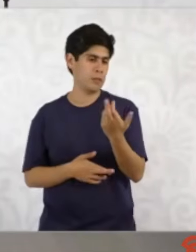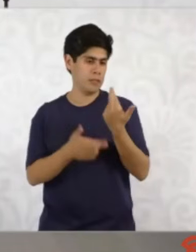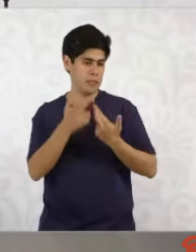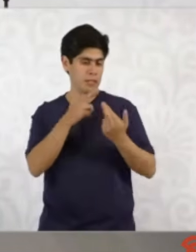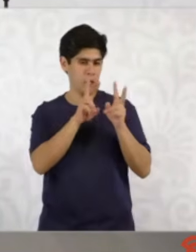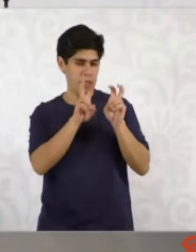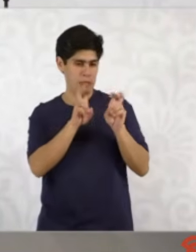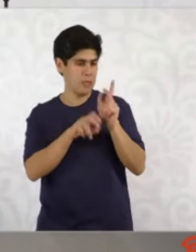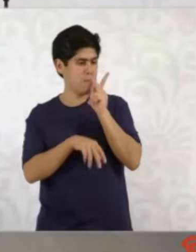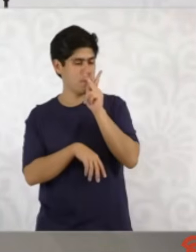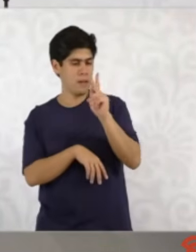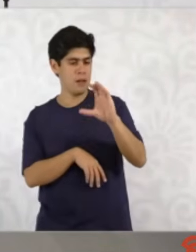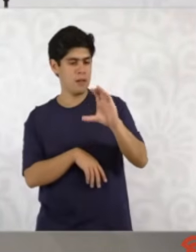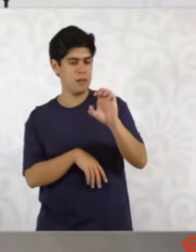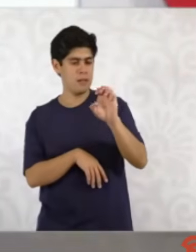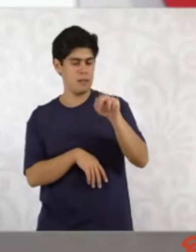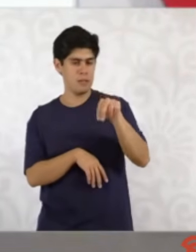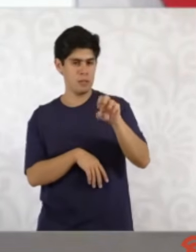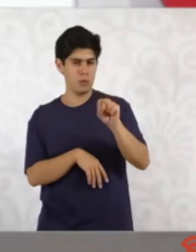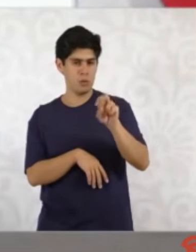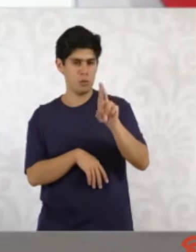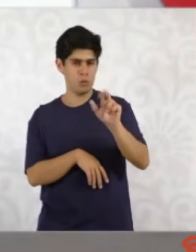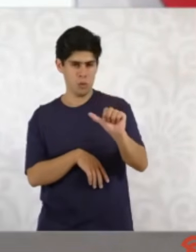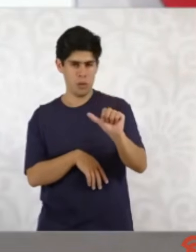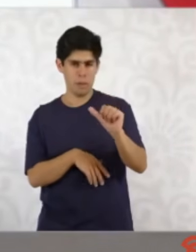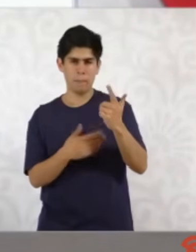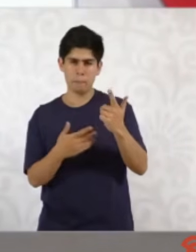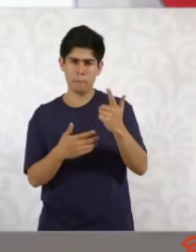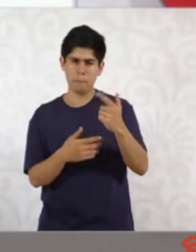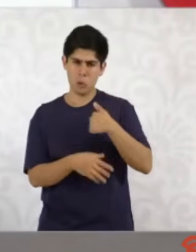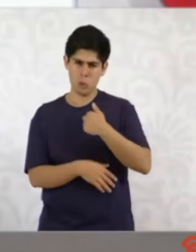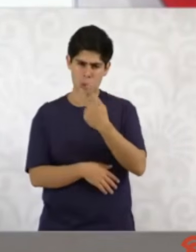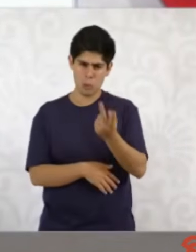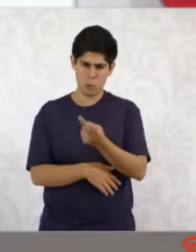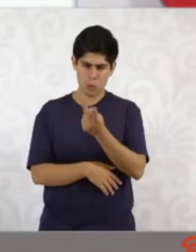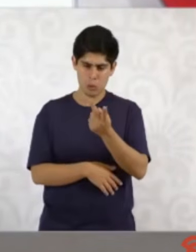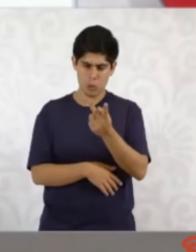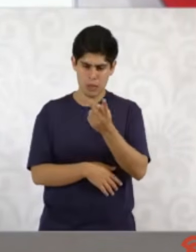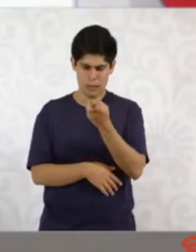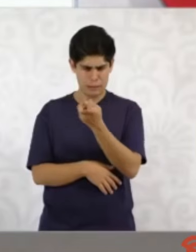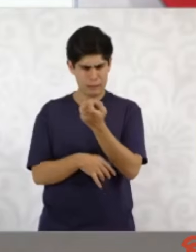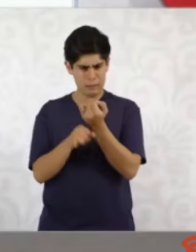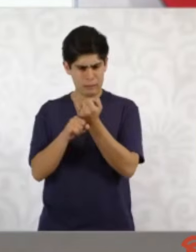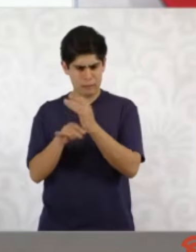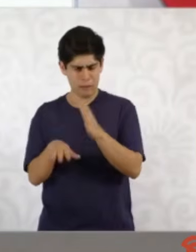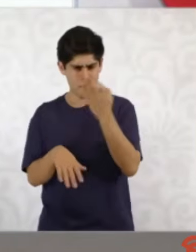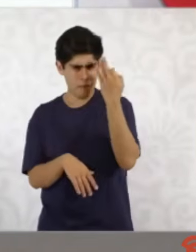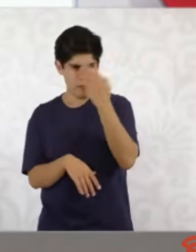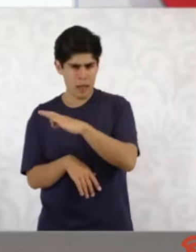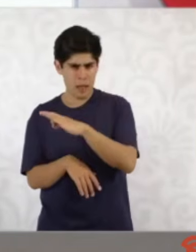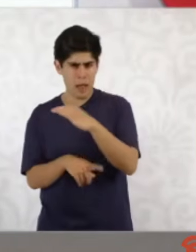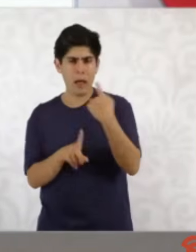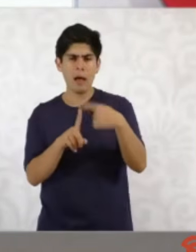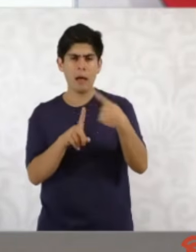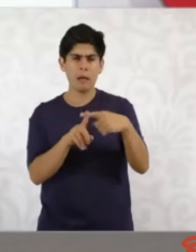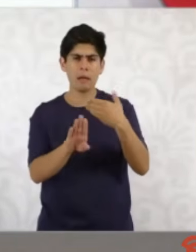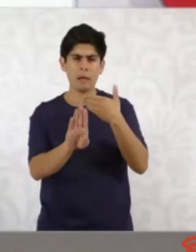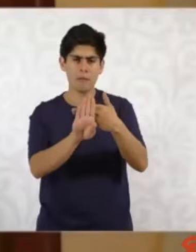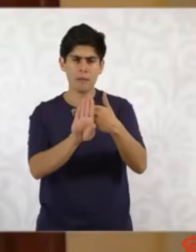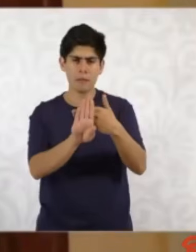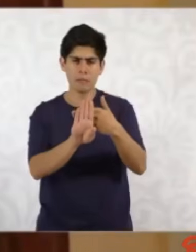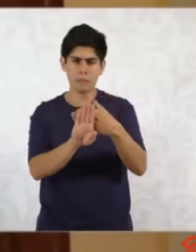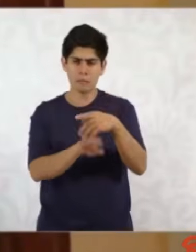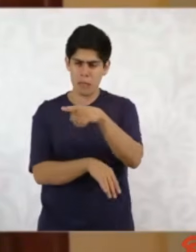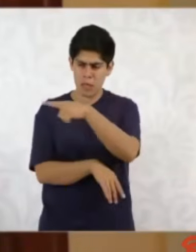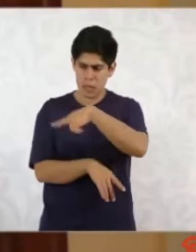es ¿a quién le afecta esto? Que los medios retomen información falsa, noticias falsas,